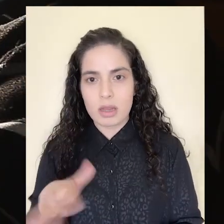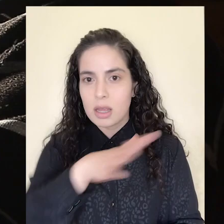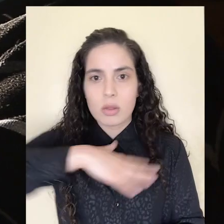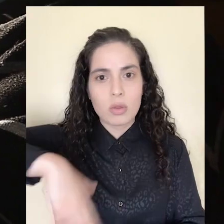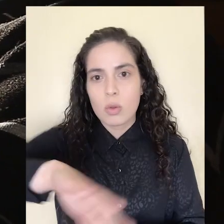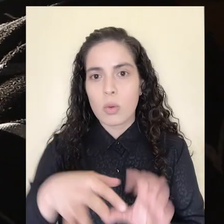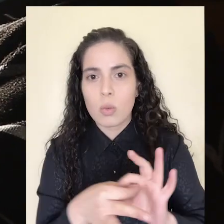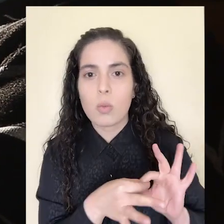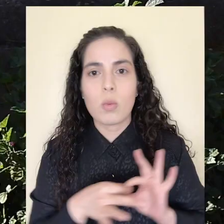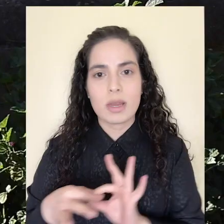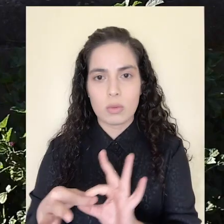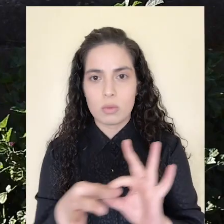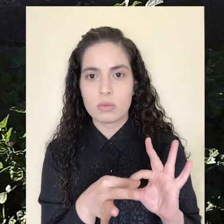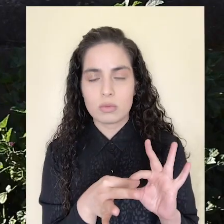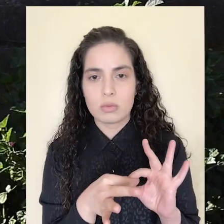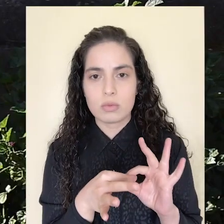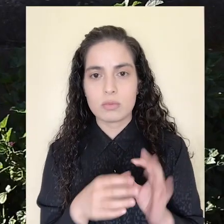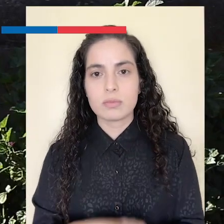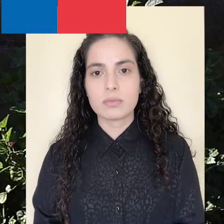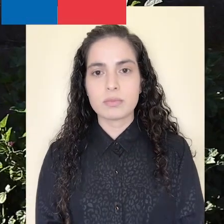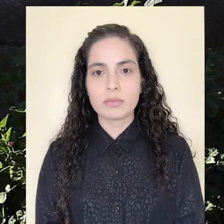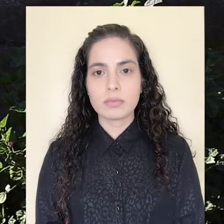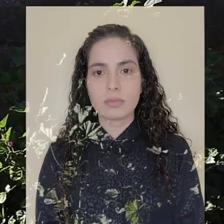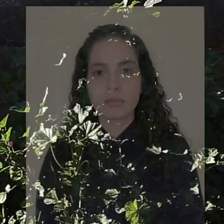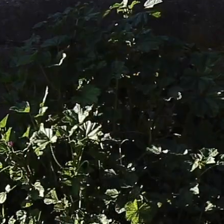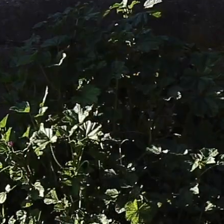pierde una cadena. Entonces todos estamos entrelazados.